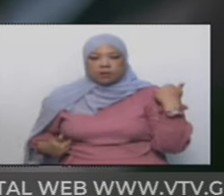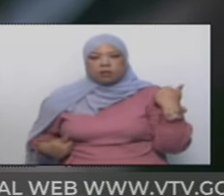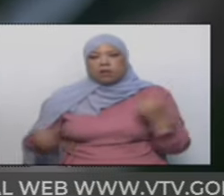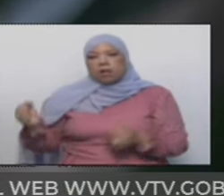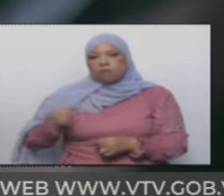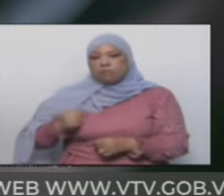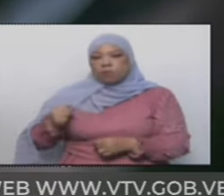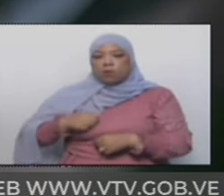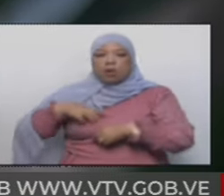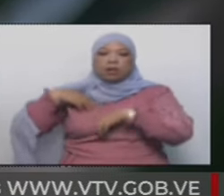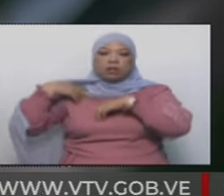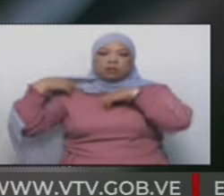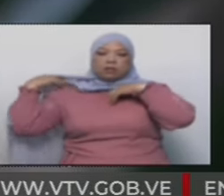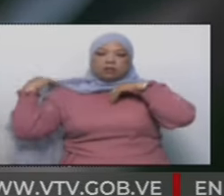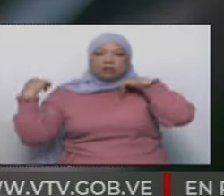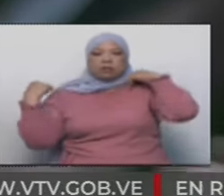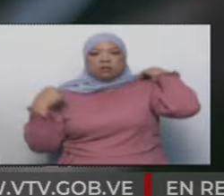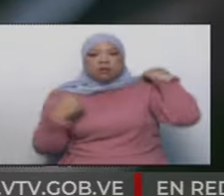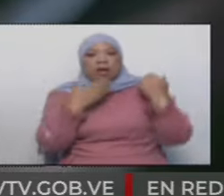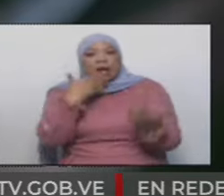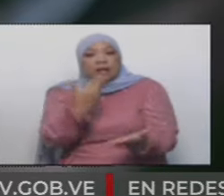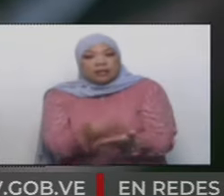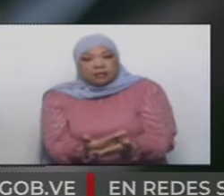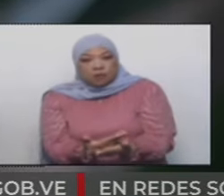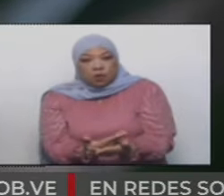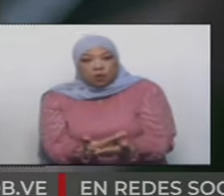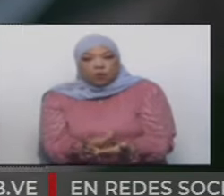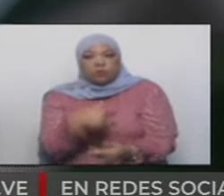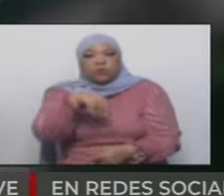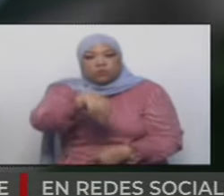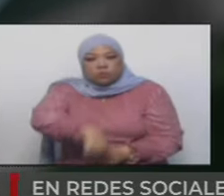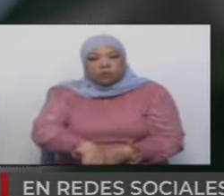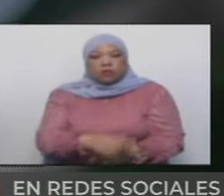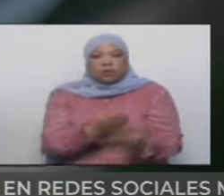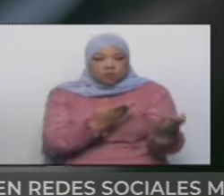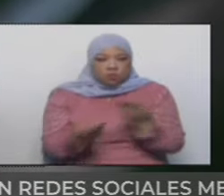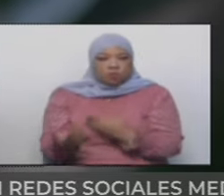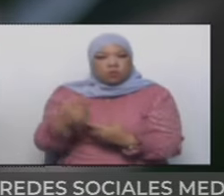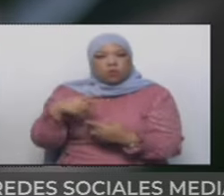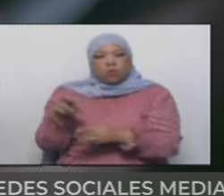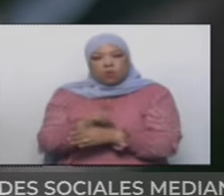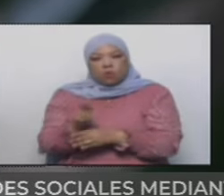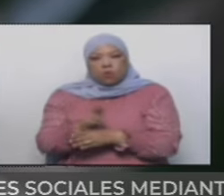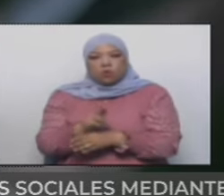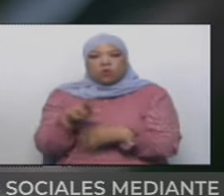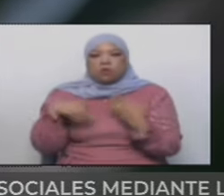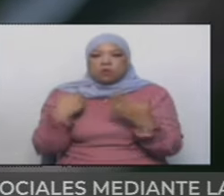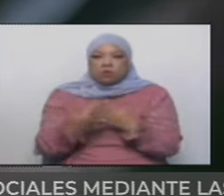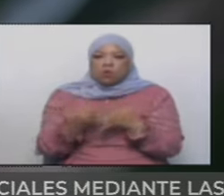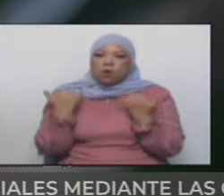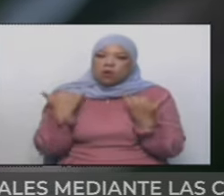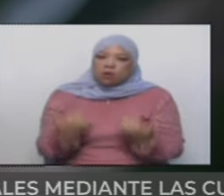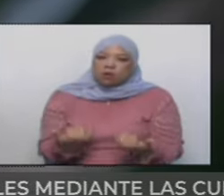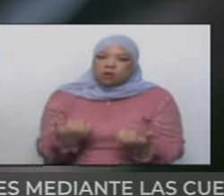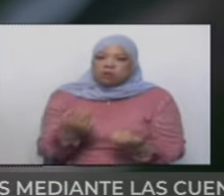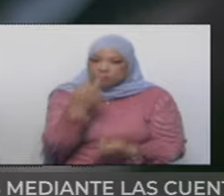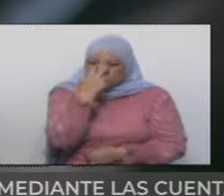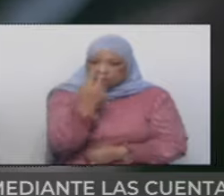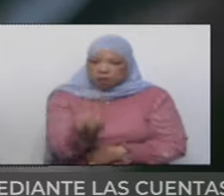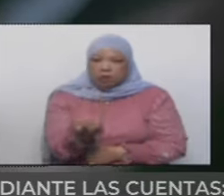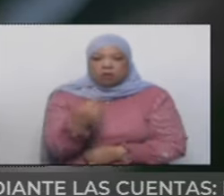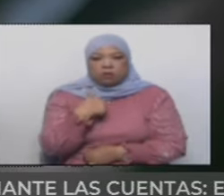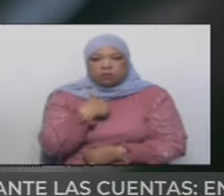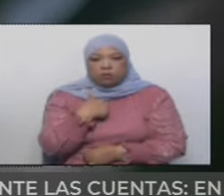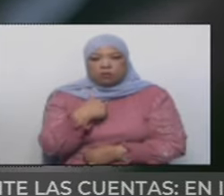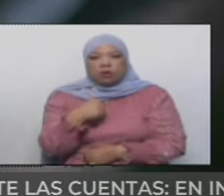espacio para agradecerle que haya extendido, nos haya dado la prórroga, porque yo precisamente visité